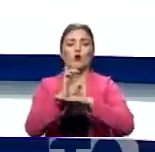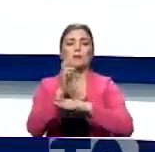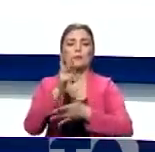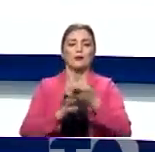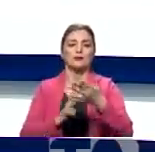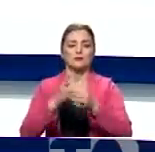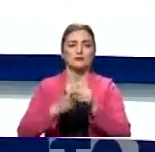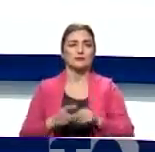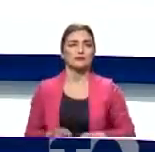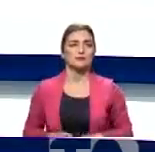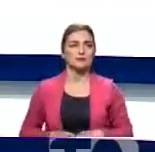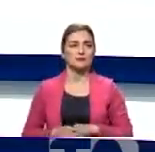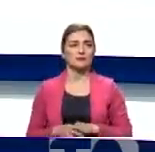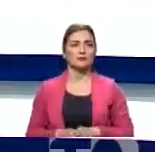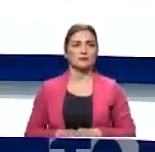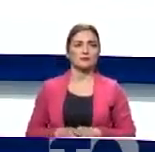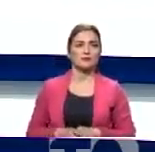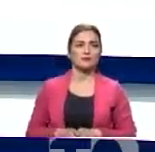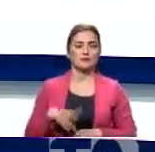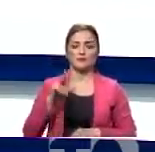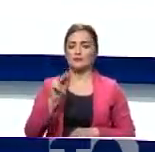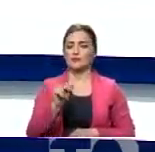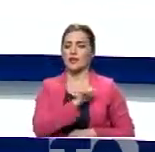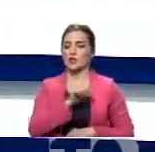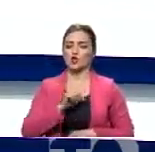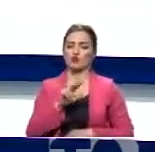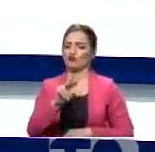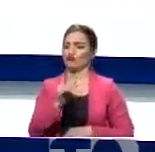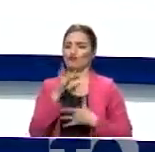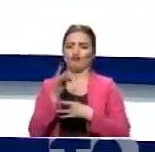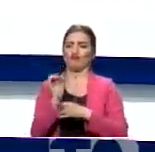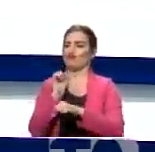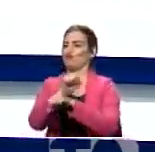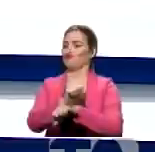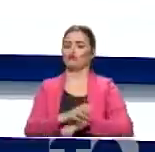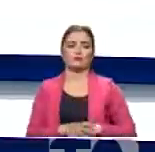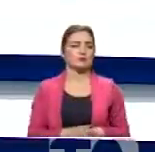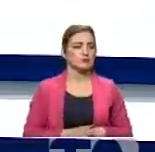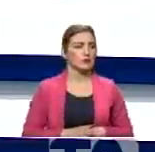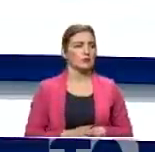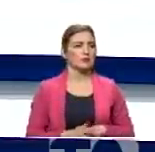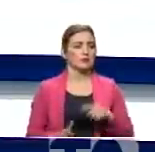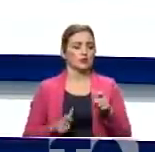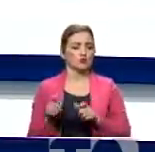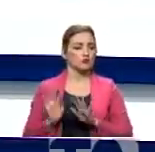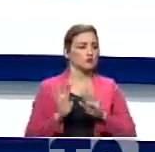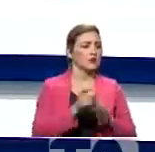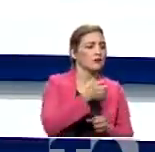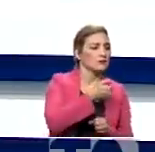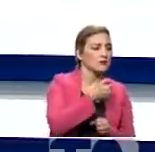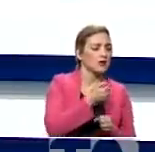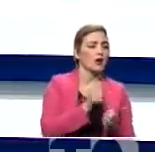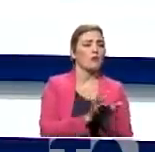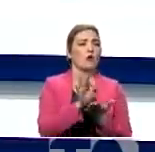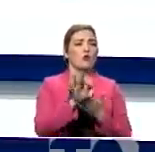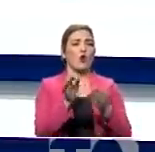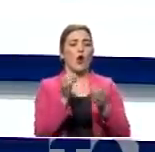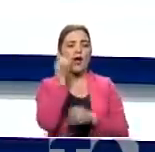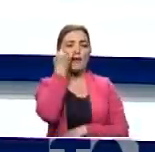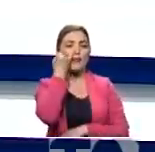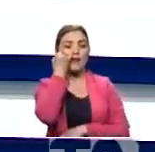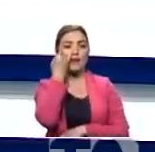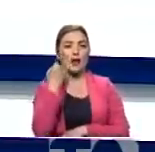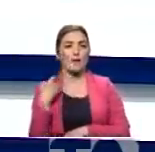ciudad de Quito. Así es. Terrible. Condenamos. Pidieron que se acerque a los manifestantes, en este caso a la población indígena que llegó